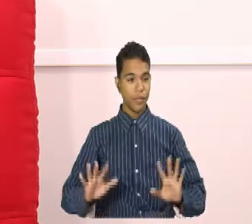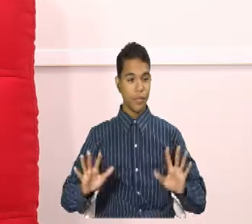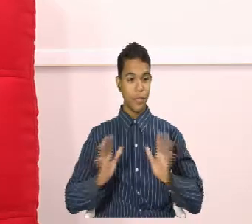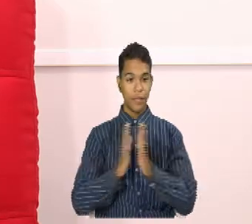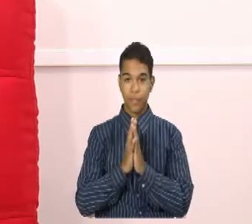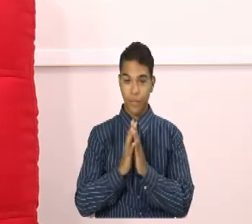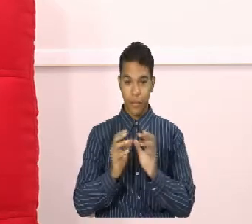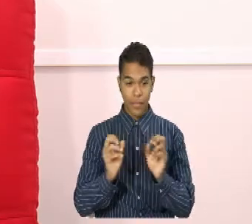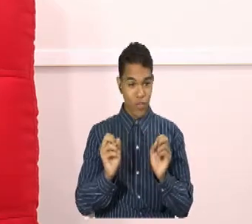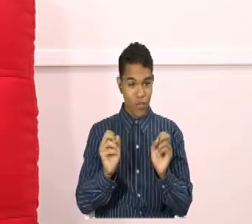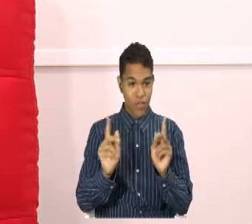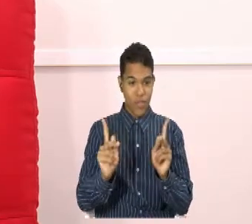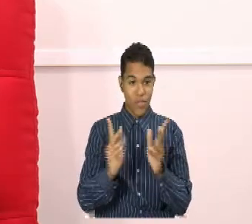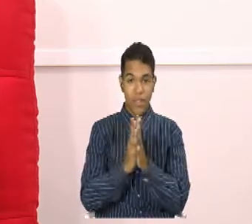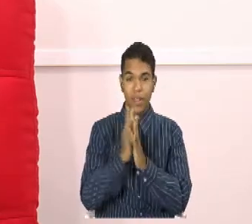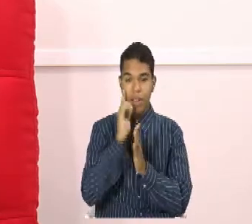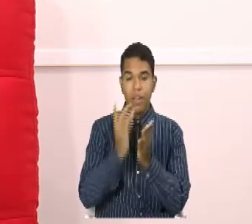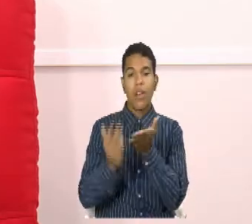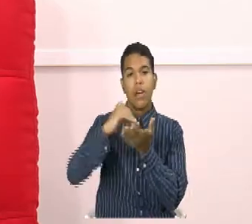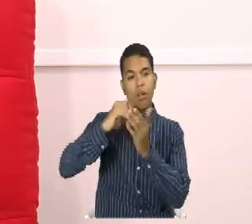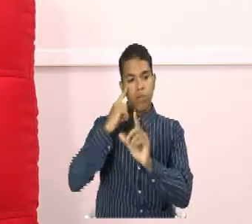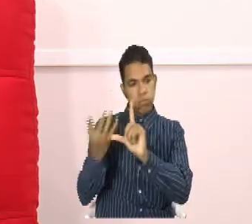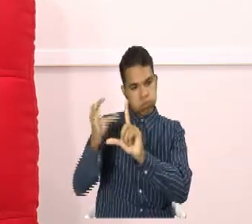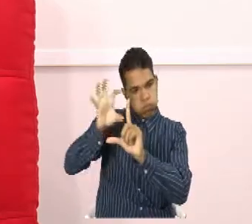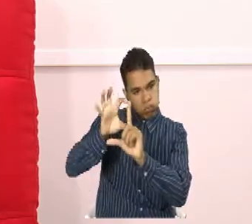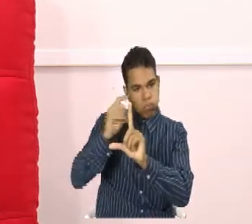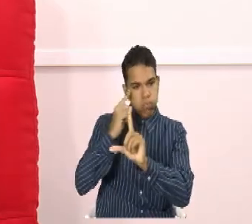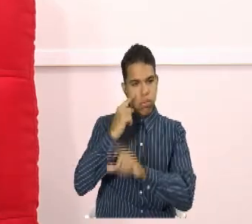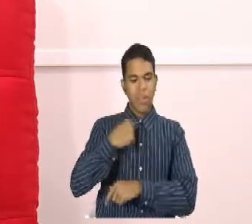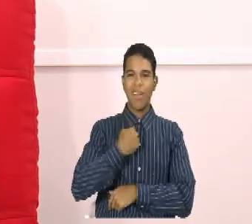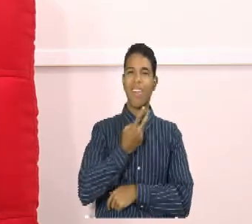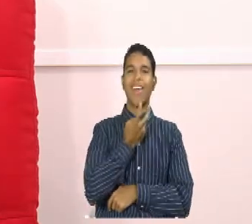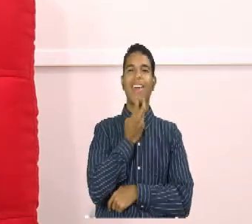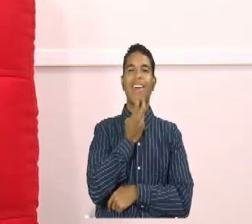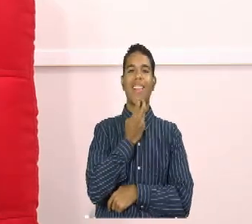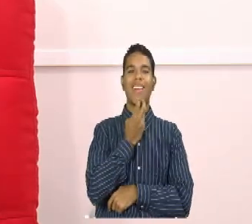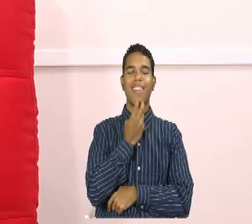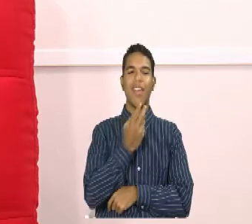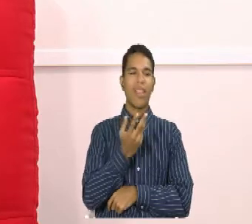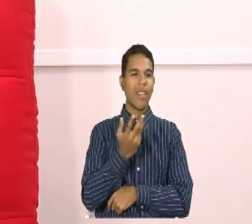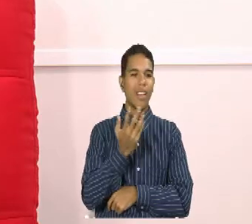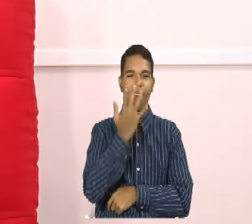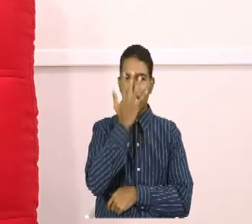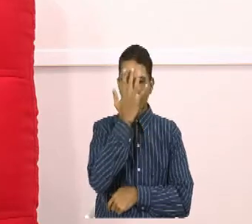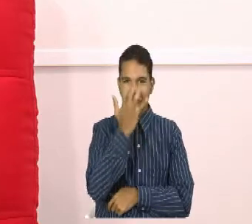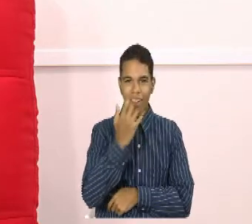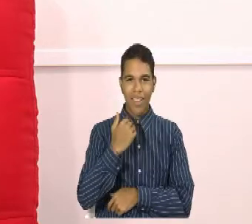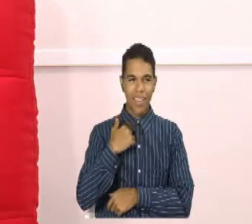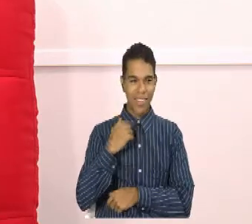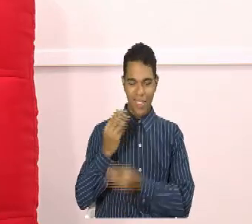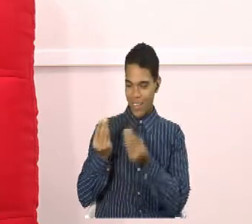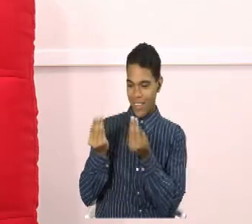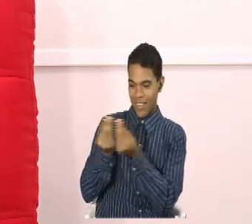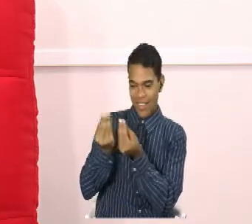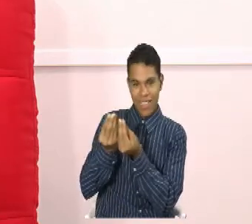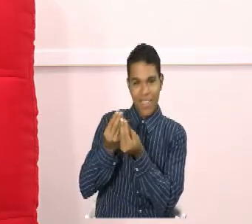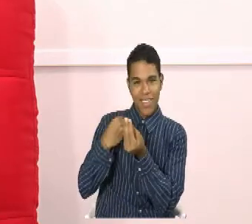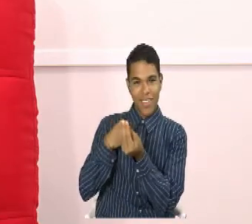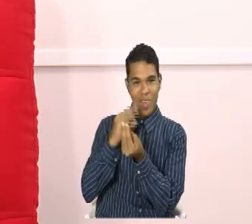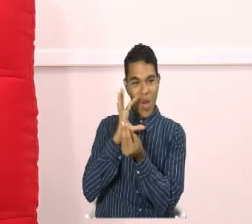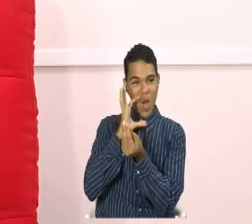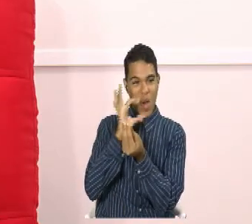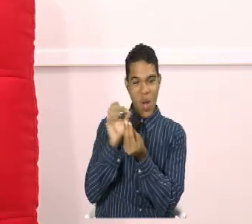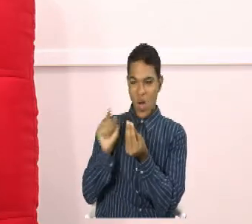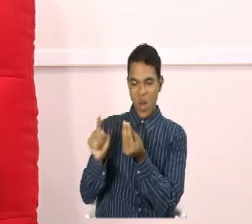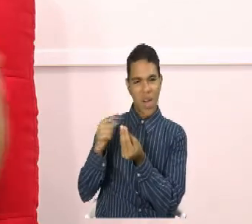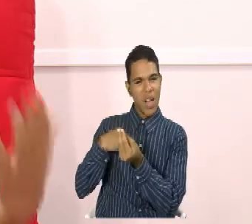Y regresamos con nuestro programa. Me estoy sonriendo, aunque debería estar llorando, porque aquí nuestro compañero Eider de Misión me está regañando